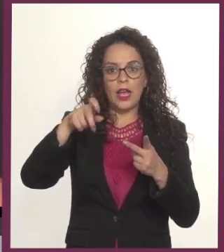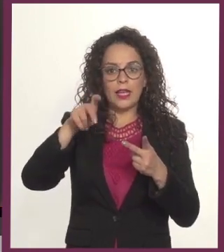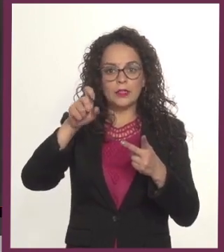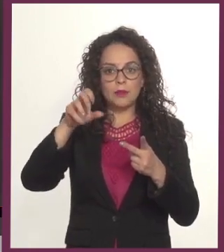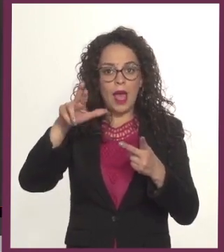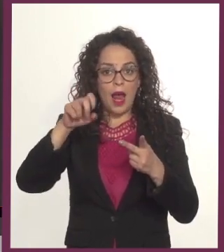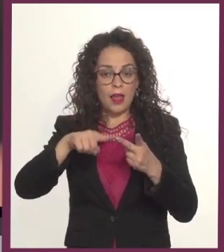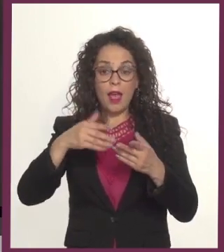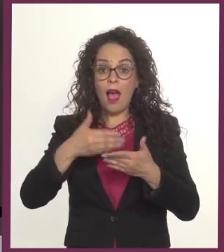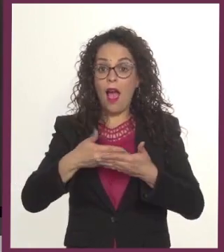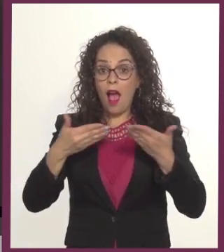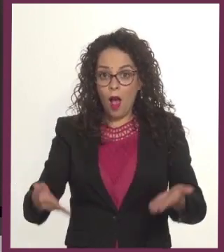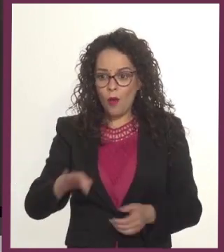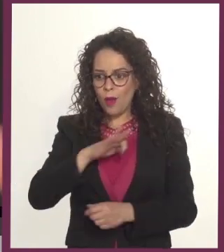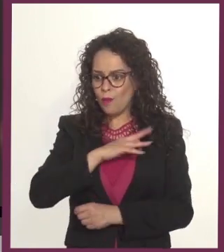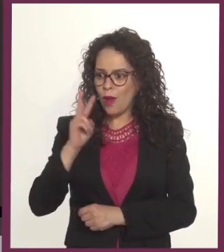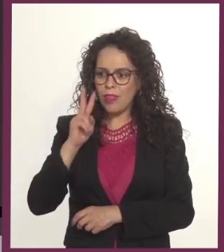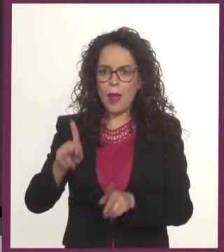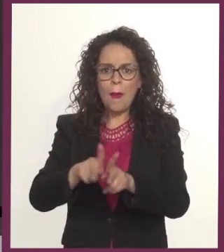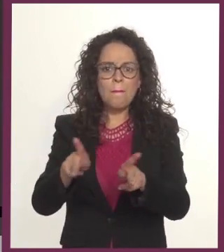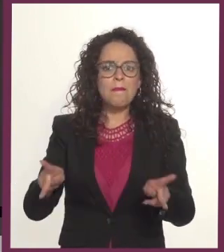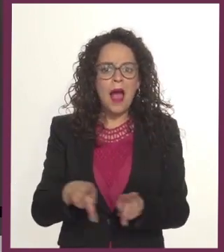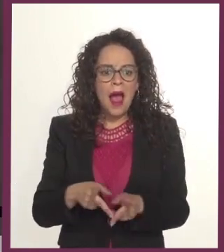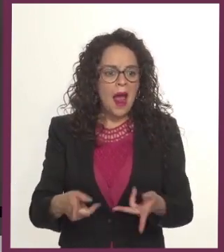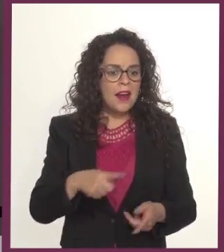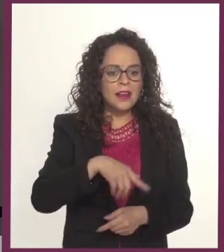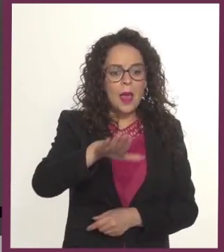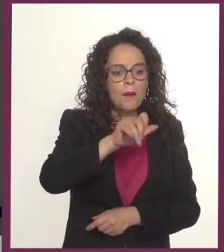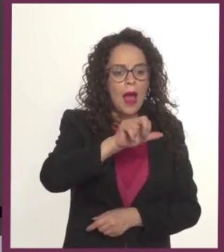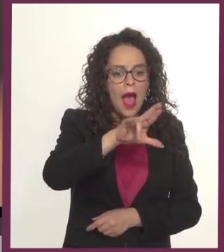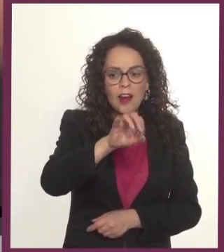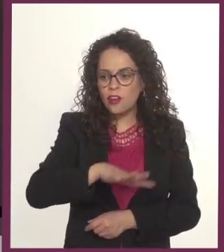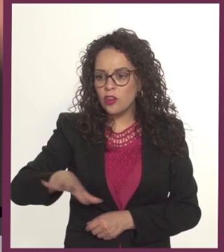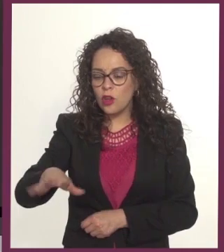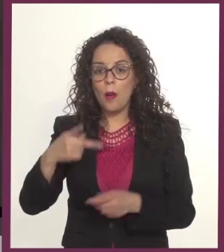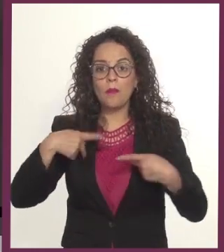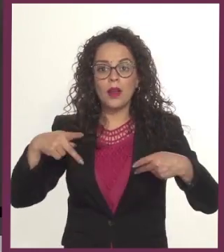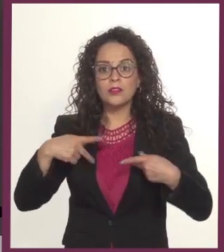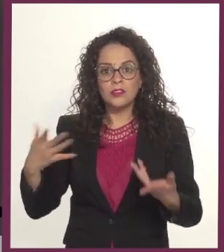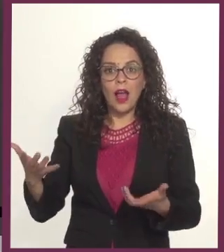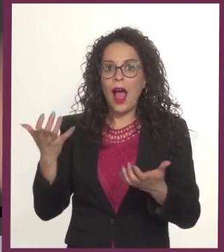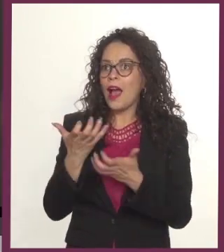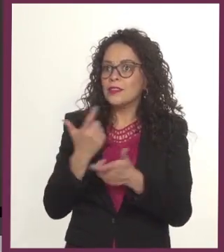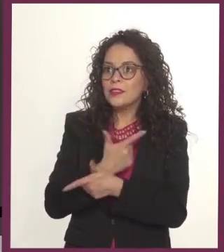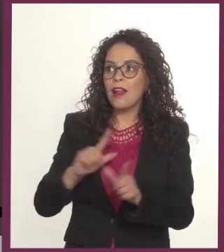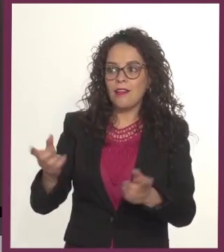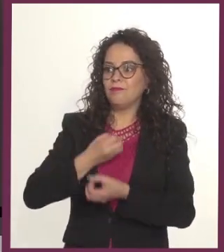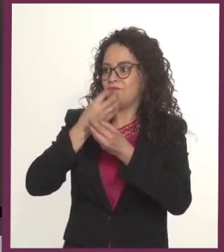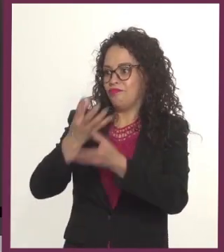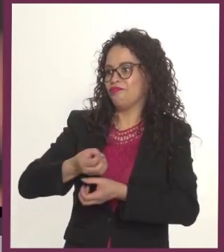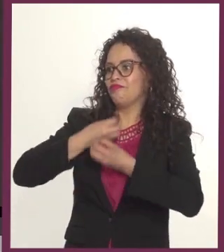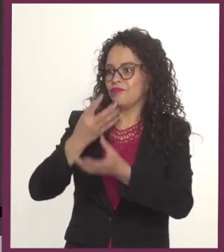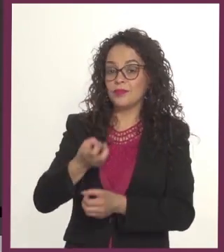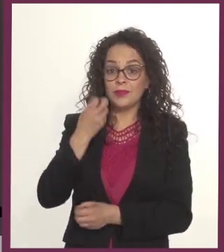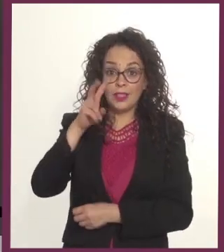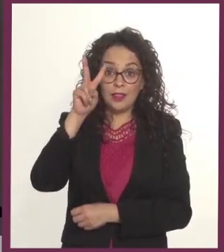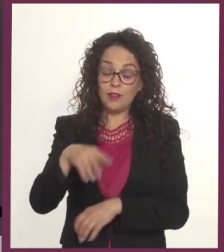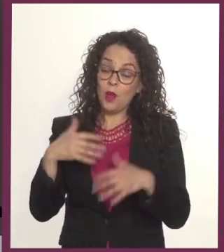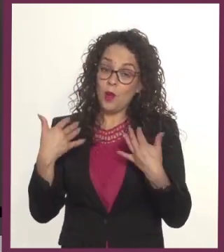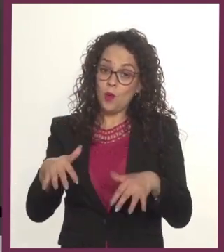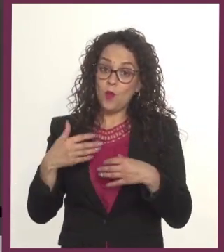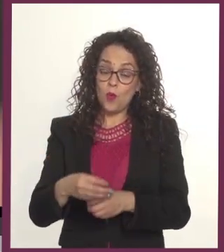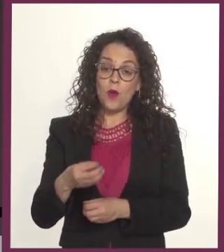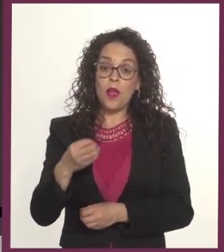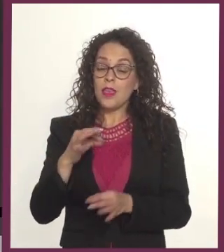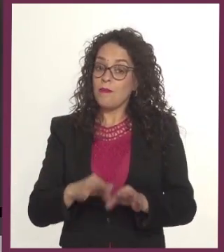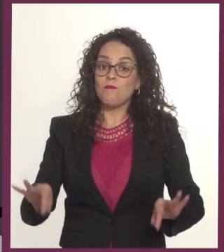recurso literario como un retruécano, un calambur, que solo usaba Cervantes o Shakespeare, ahora lo usen chicos de 10, 11, 12 años